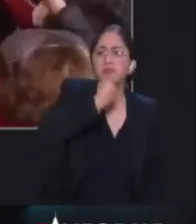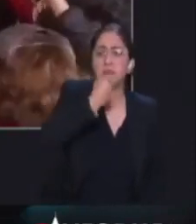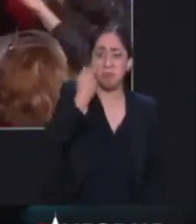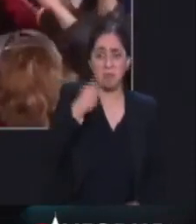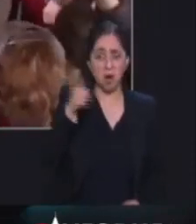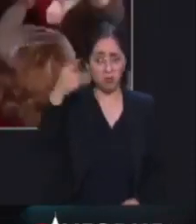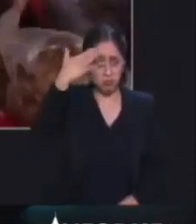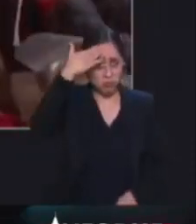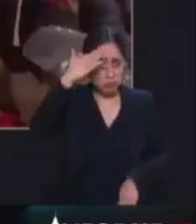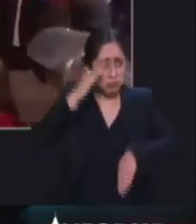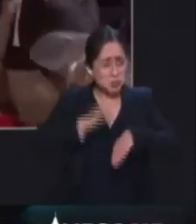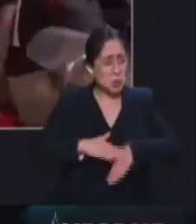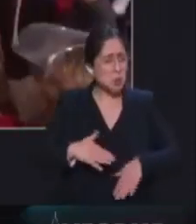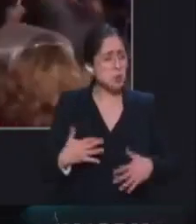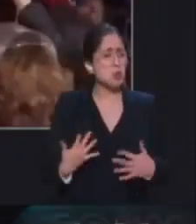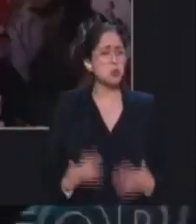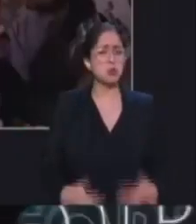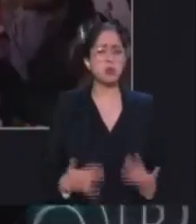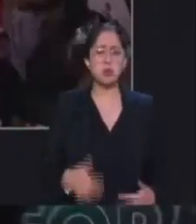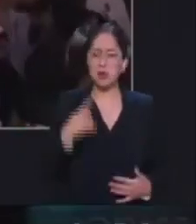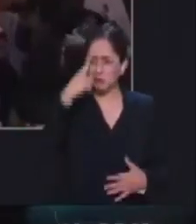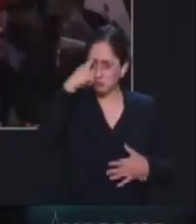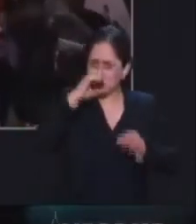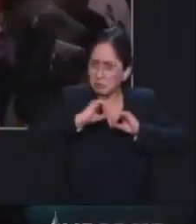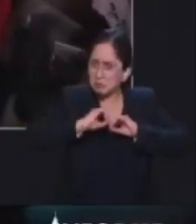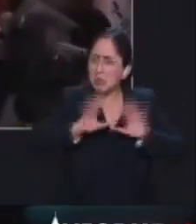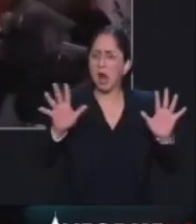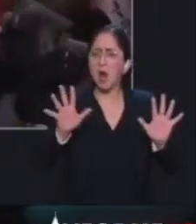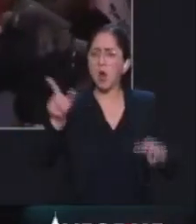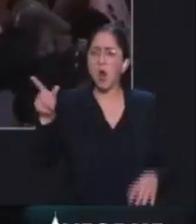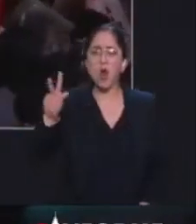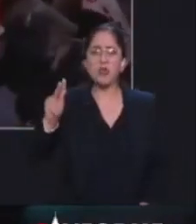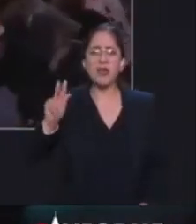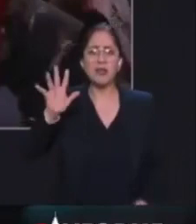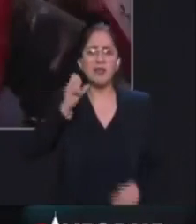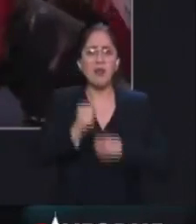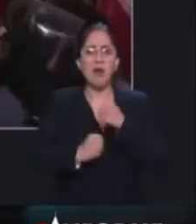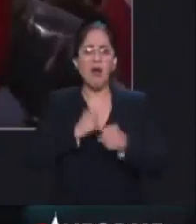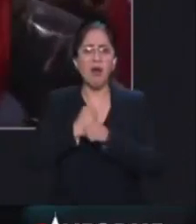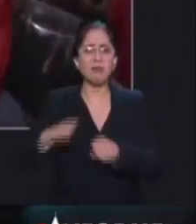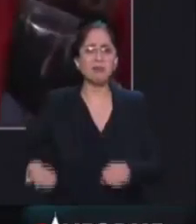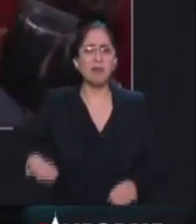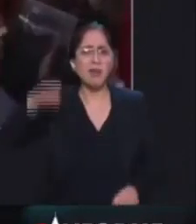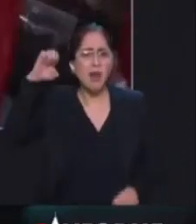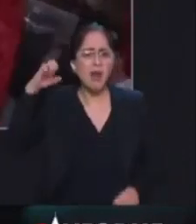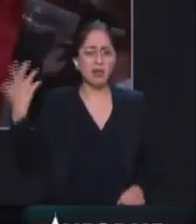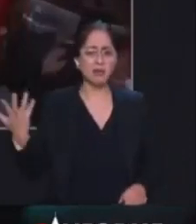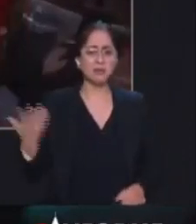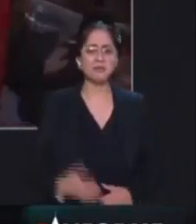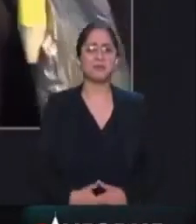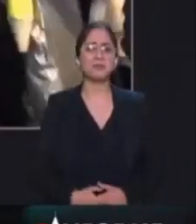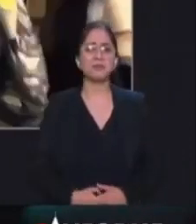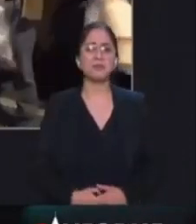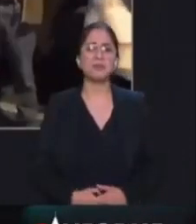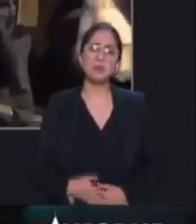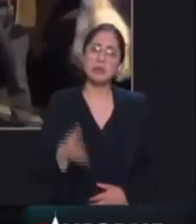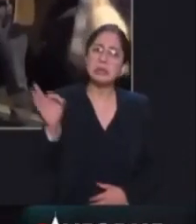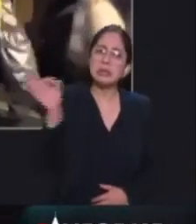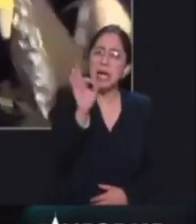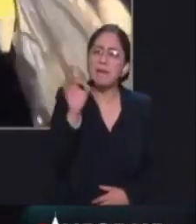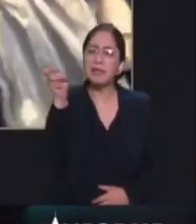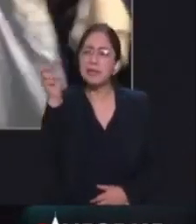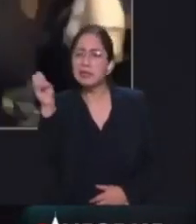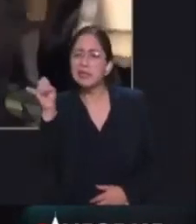lúcido, 85 años de edad, el señor Béjar, y absolutamente lúcido. Entonces va por ahí, ¿no?